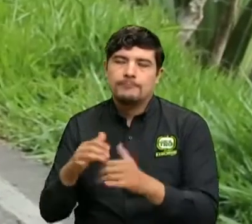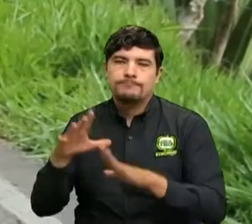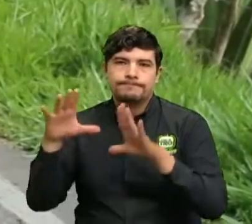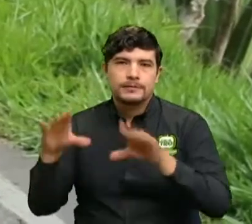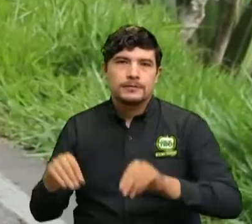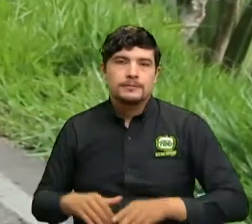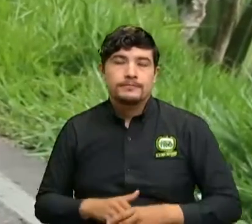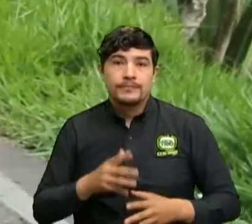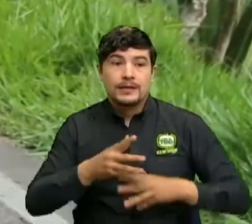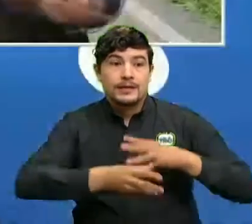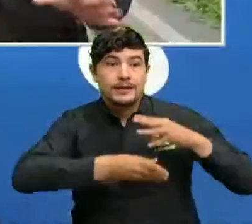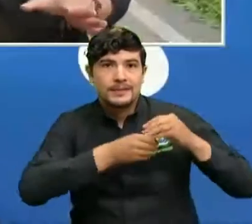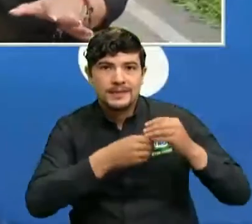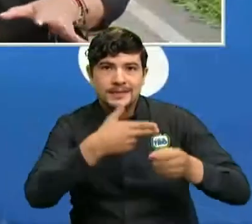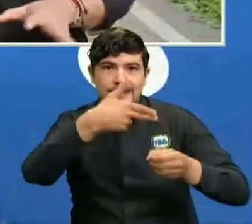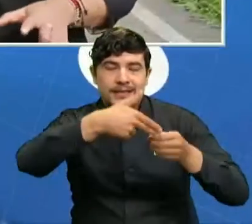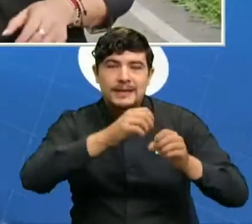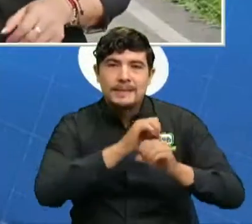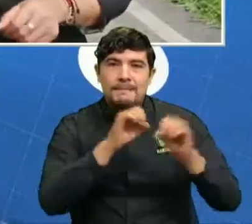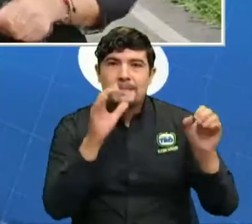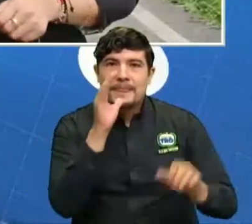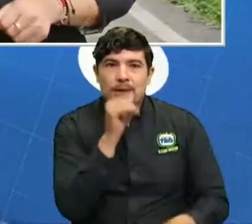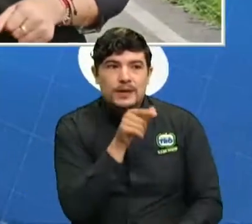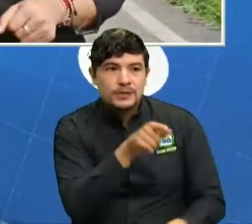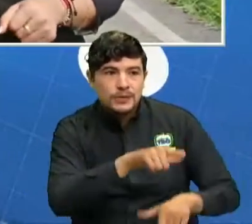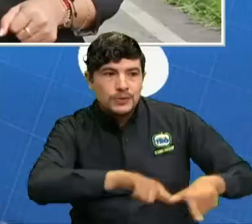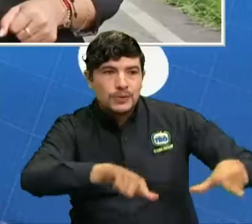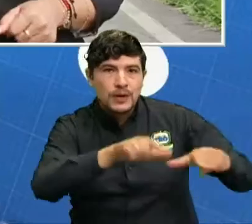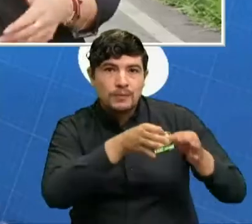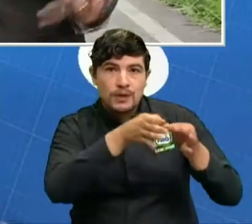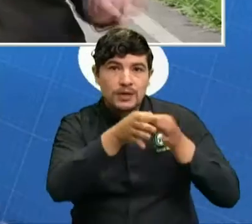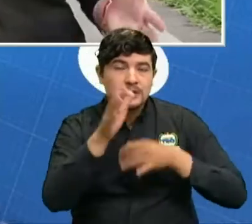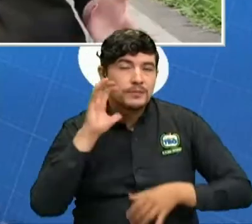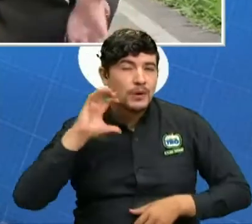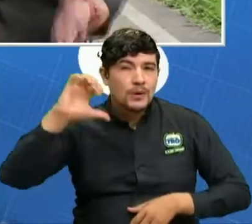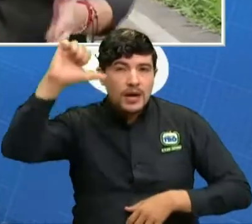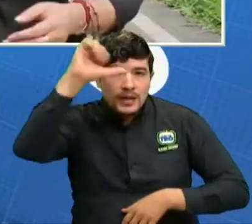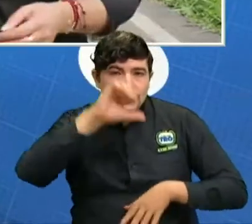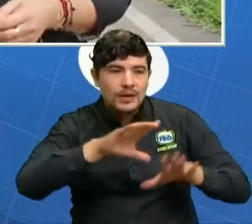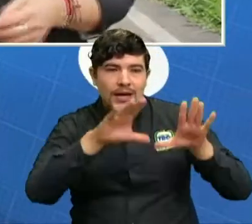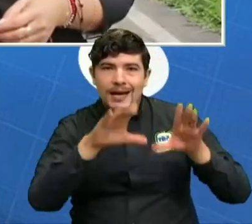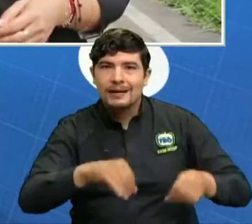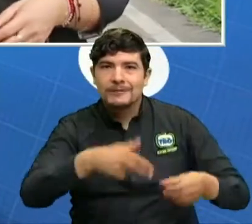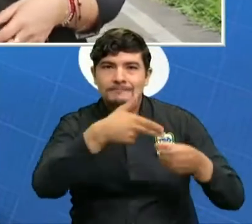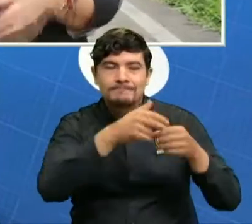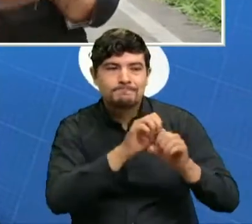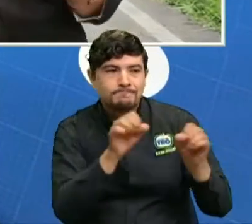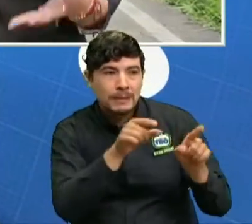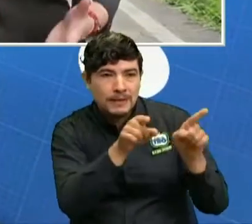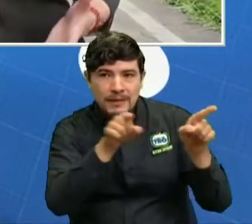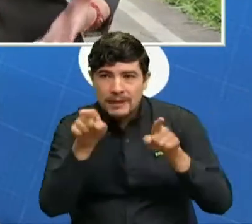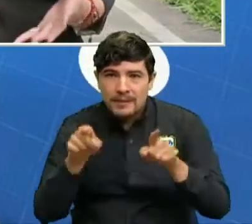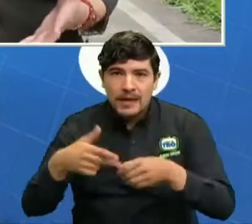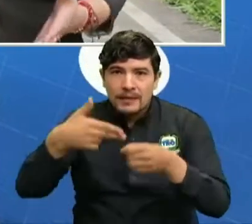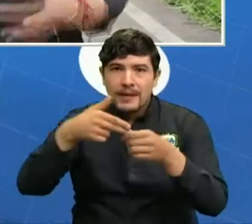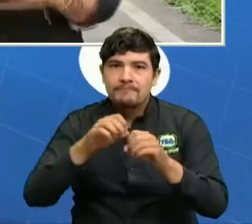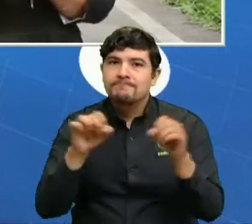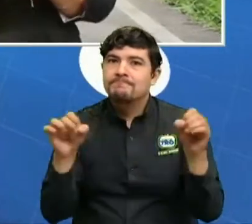ya no hay combustible en ninguna de las estaciones de servicio del municipio de Ocaña. Nosotros, por supuesto, estaremos al tanto y al desarrollo de